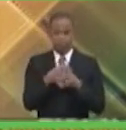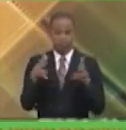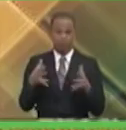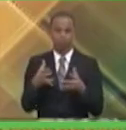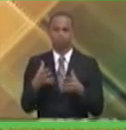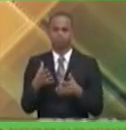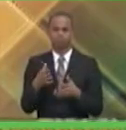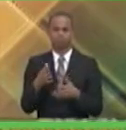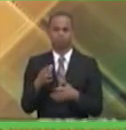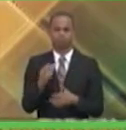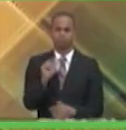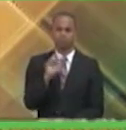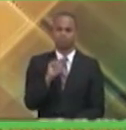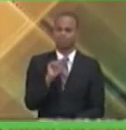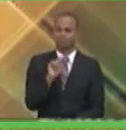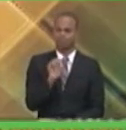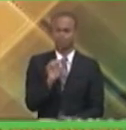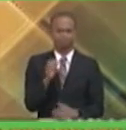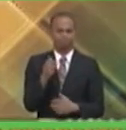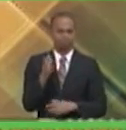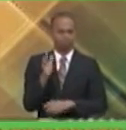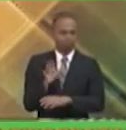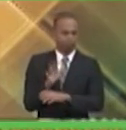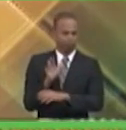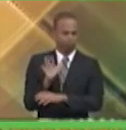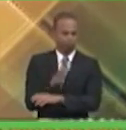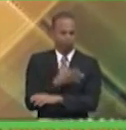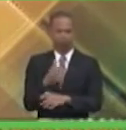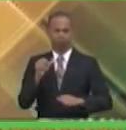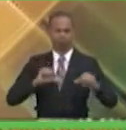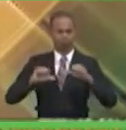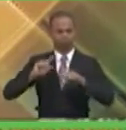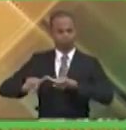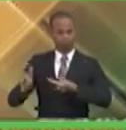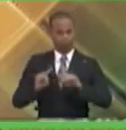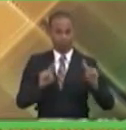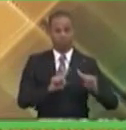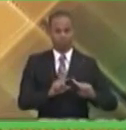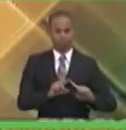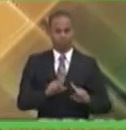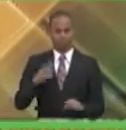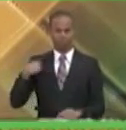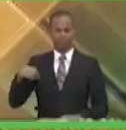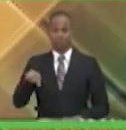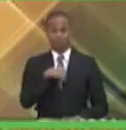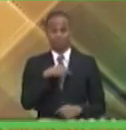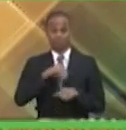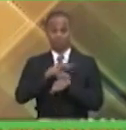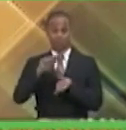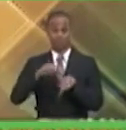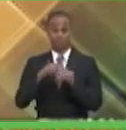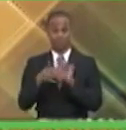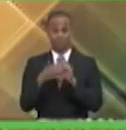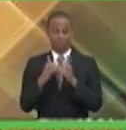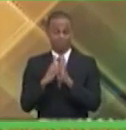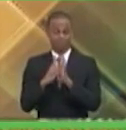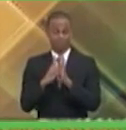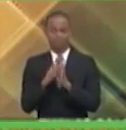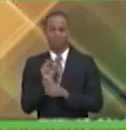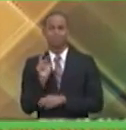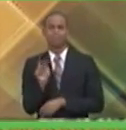mucha arte, y eso nos gusta mucho. Y nosotros como Consejo Nacional de Discapacidad hemos acuñado esta iniciativa